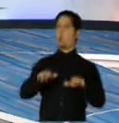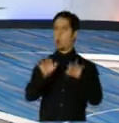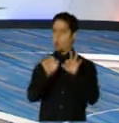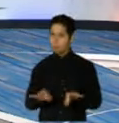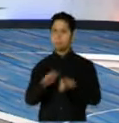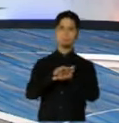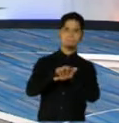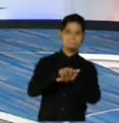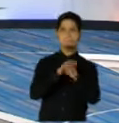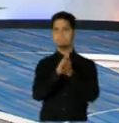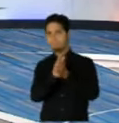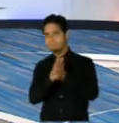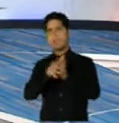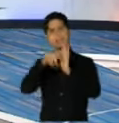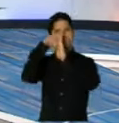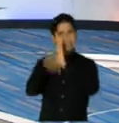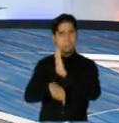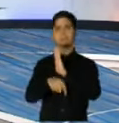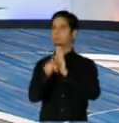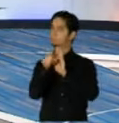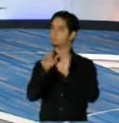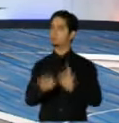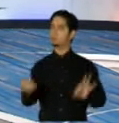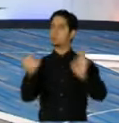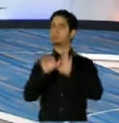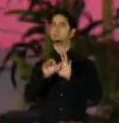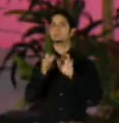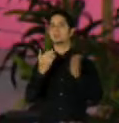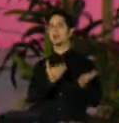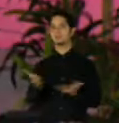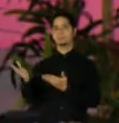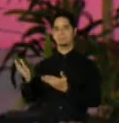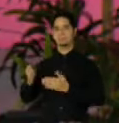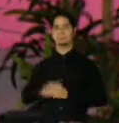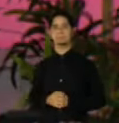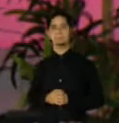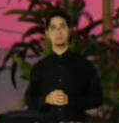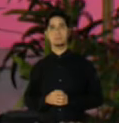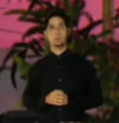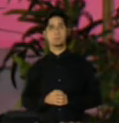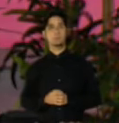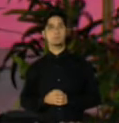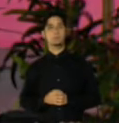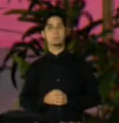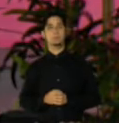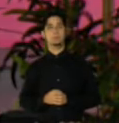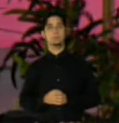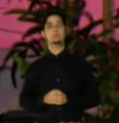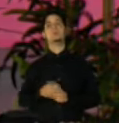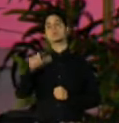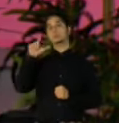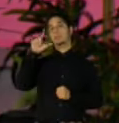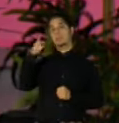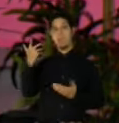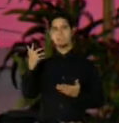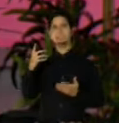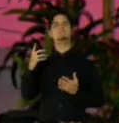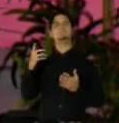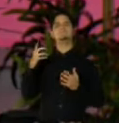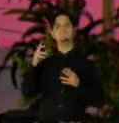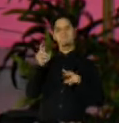como el constante lavado de manos. Vamos a pasar con Dianeris. Y al regreso ponemos en perspectiva el rol del